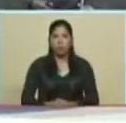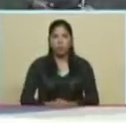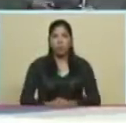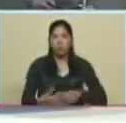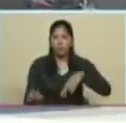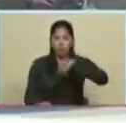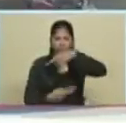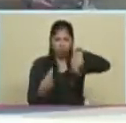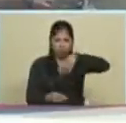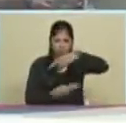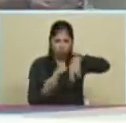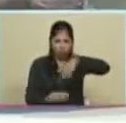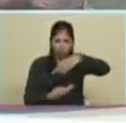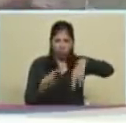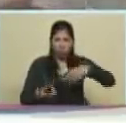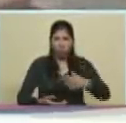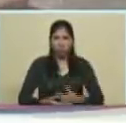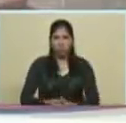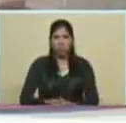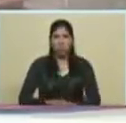de revolución.